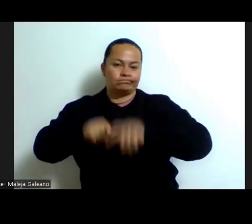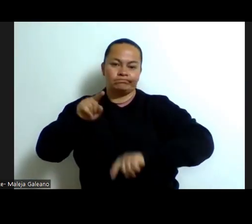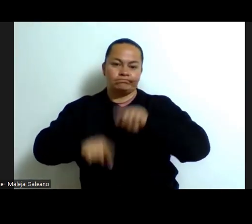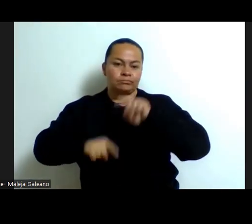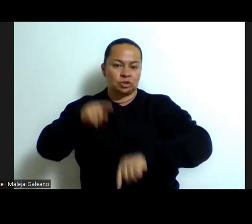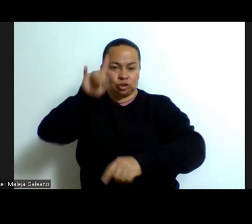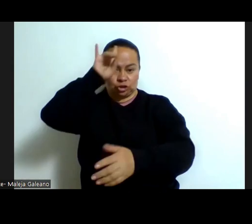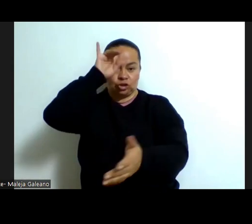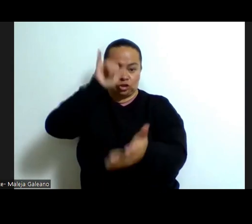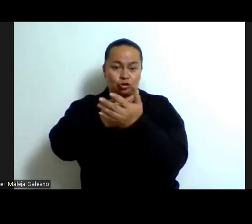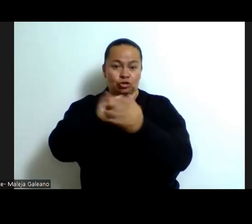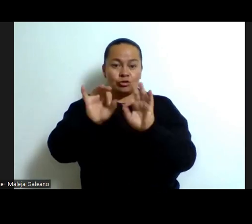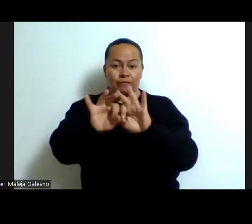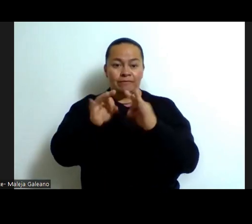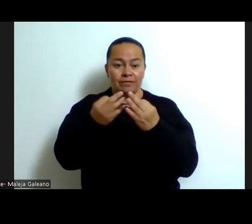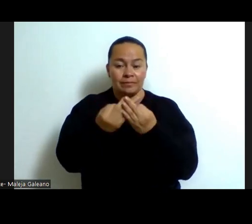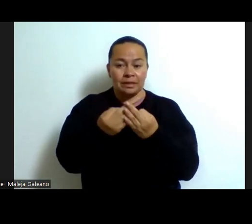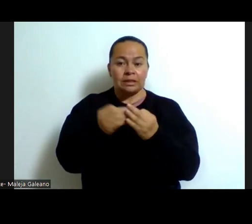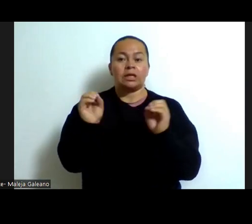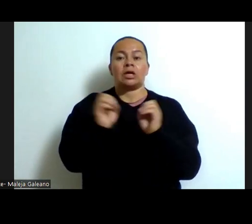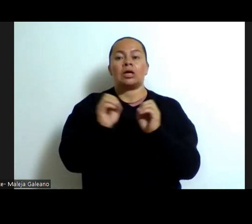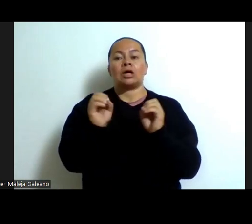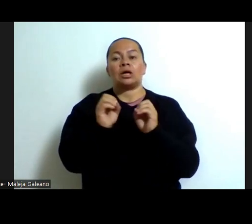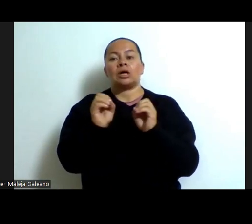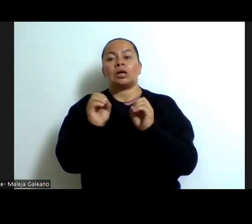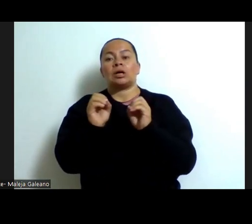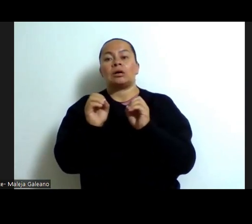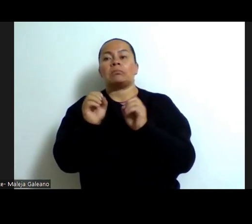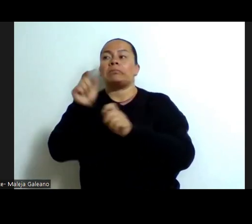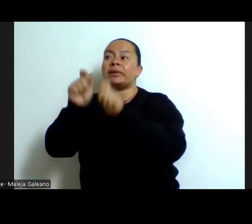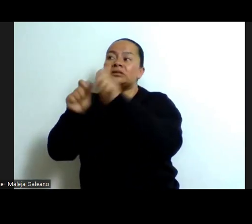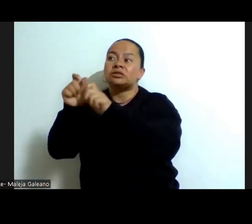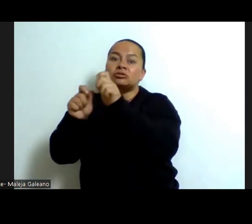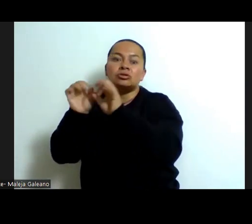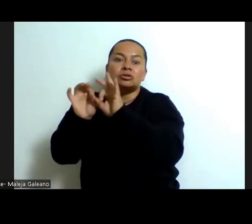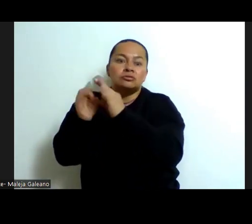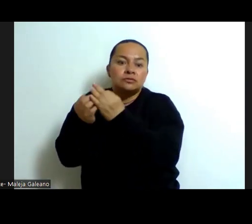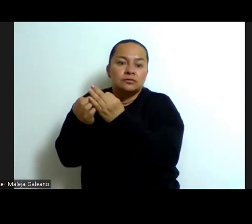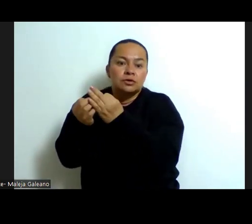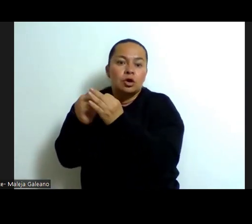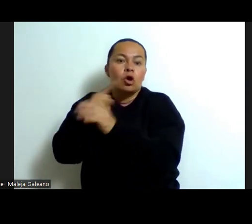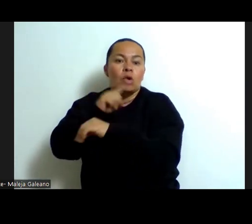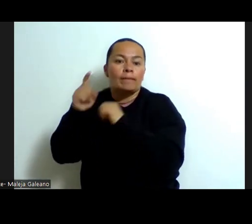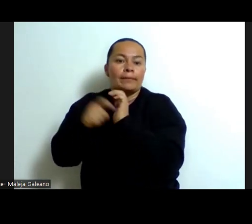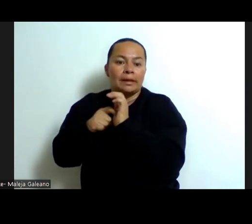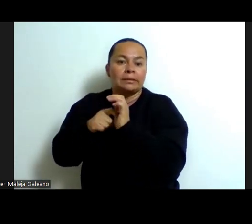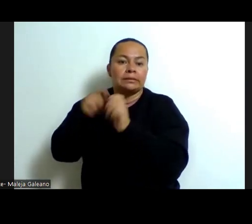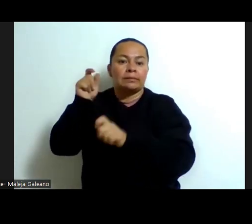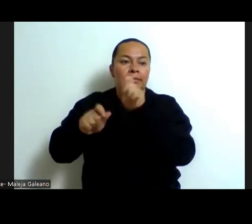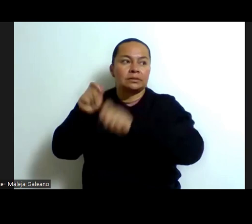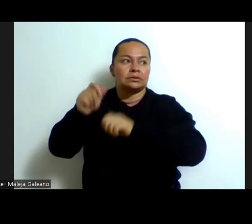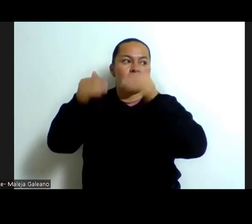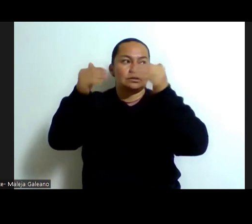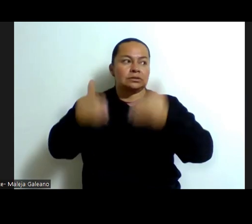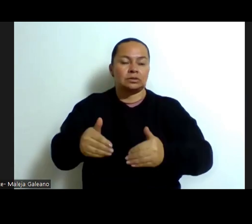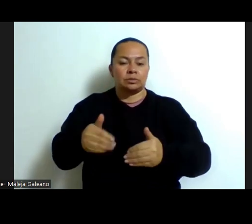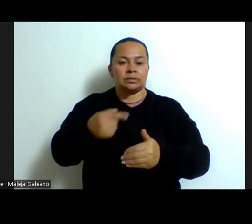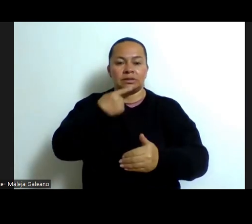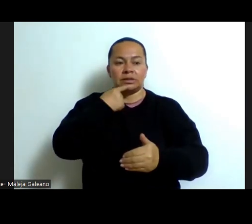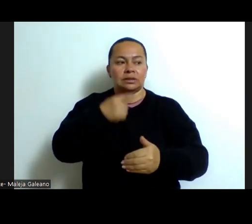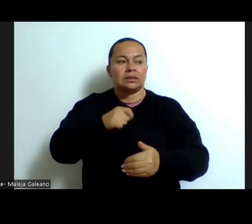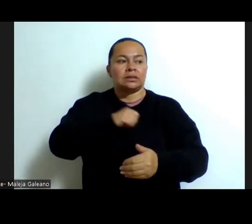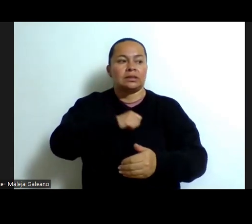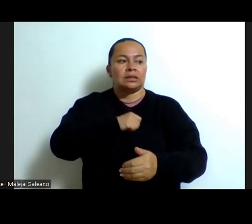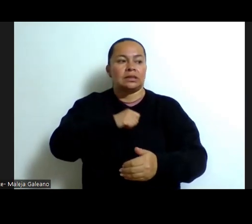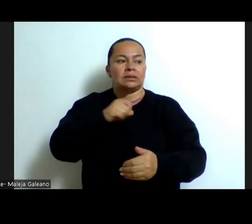creo que las familias y los familiares de personas con discapacidad tienen todo el derecho a decidir